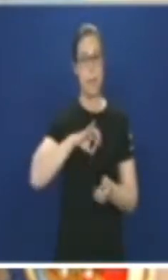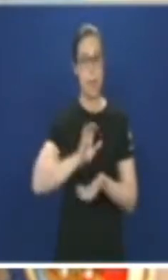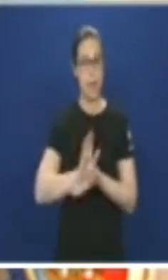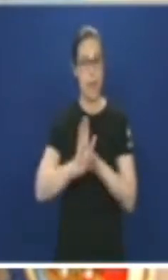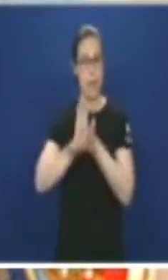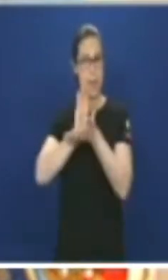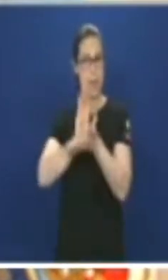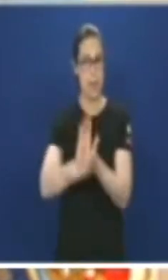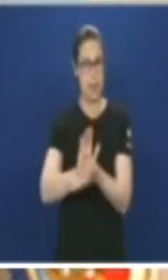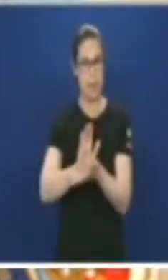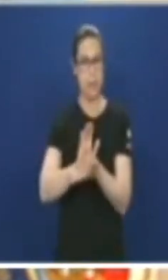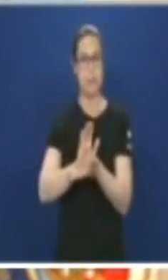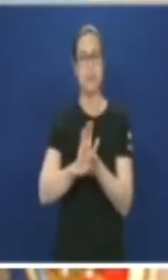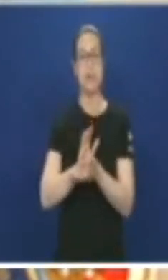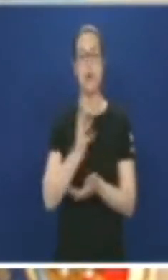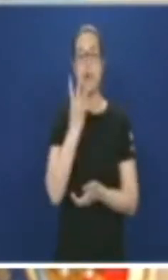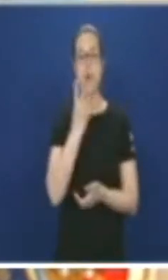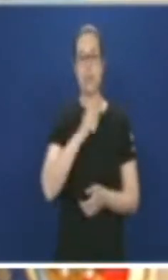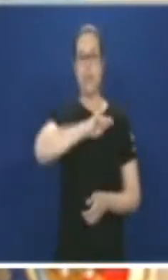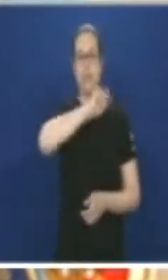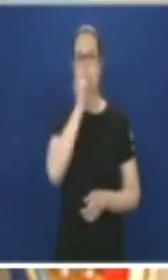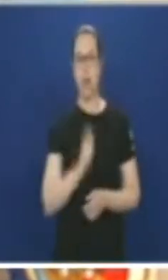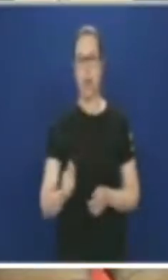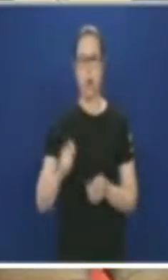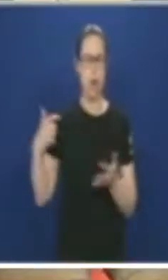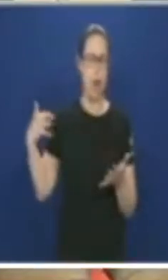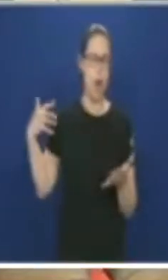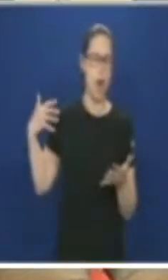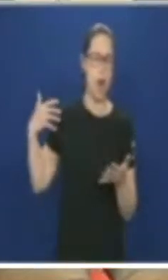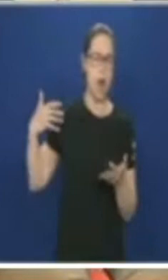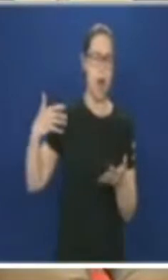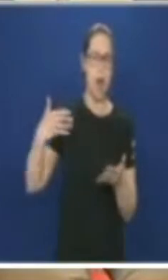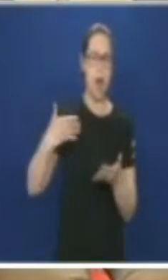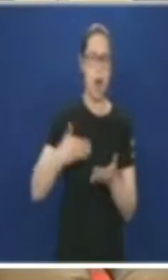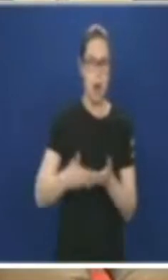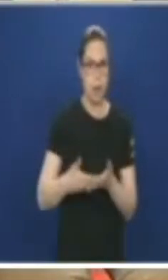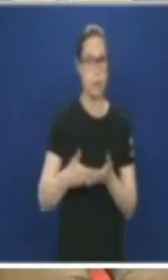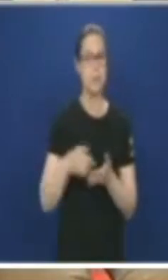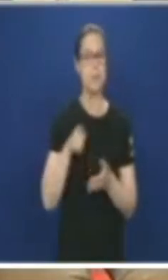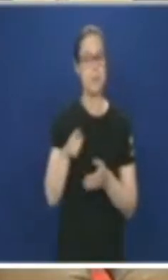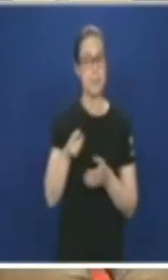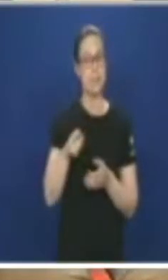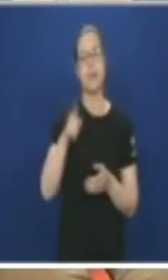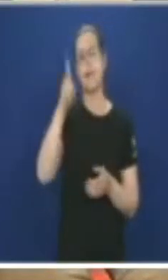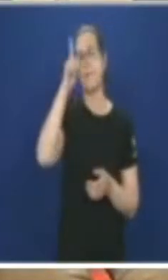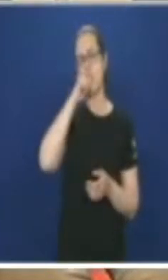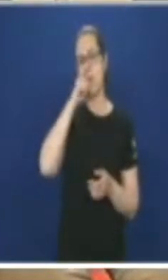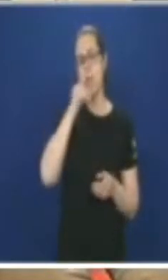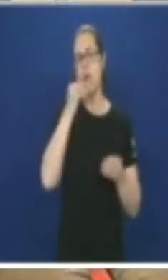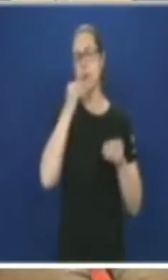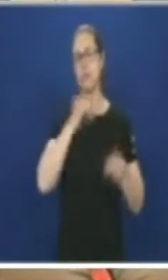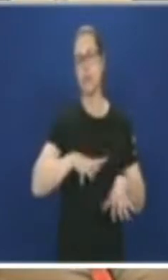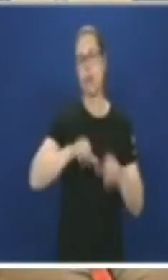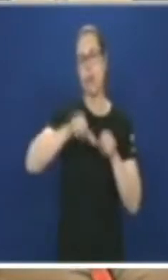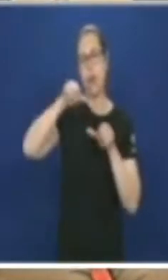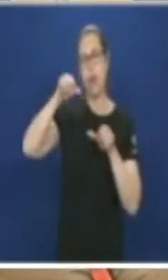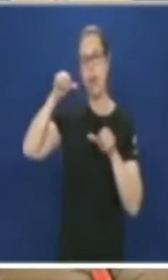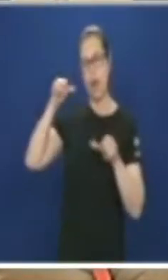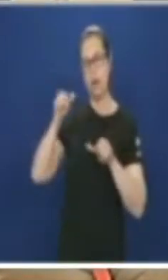4 únicas fundacións que a día de hoxe perpetúan a memoria dos